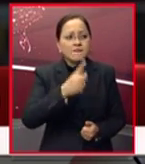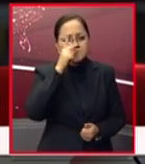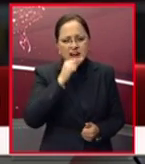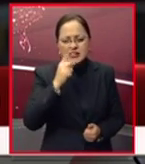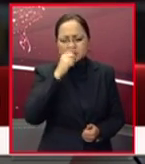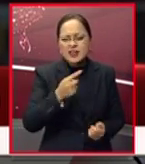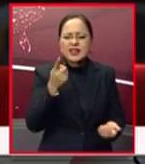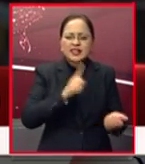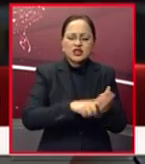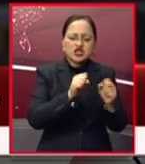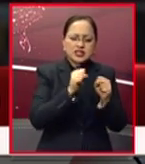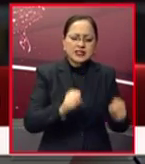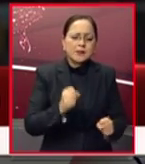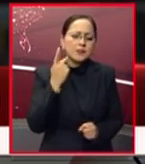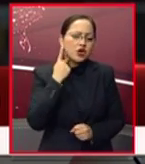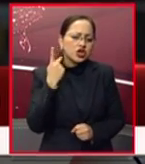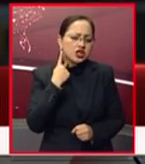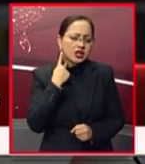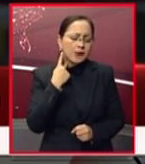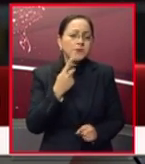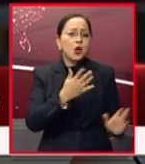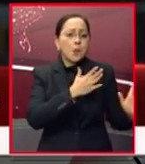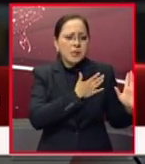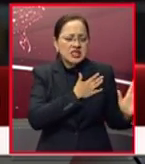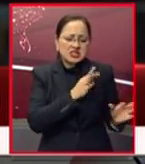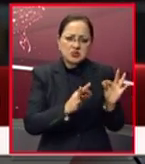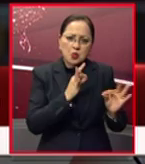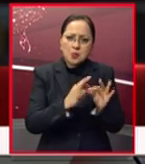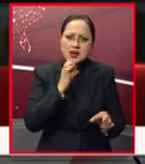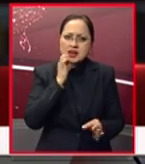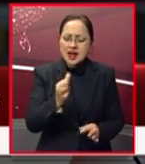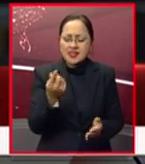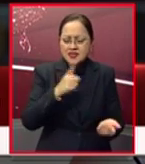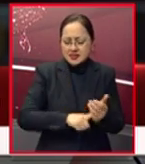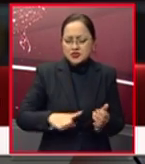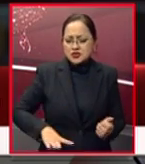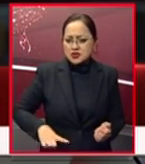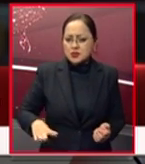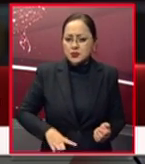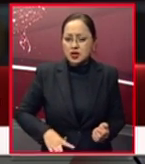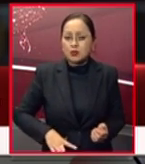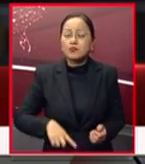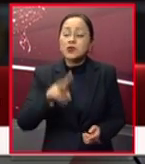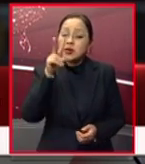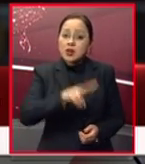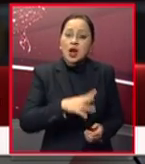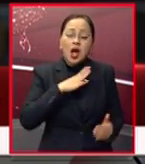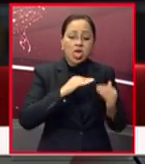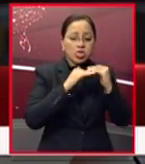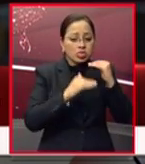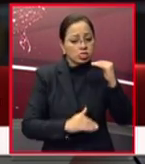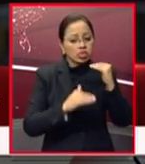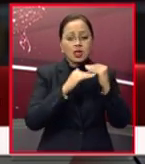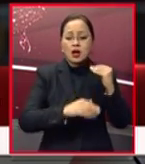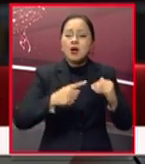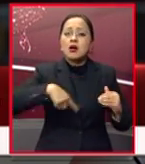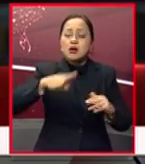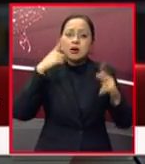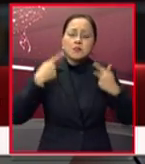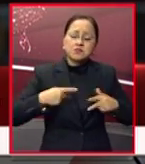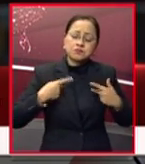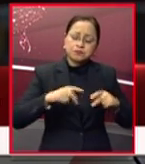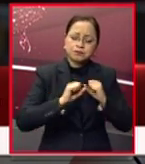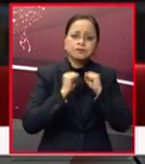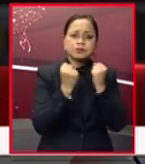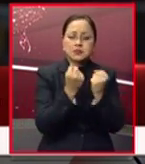político, las grandes promesas incumplidas de nuestro Estado y las profundas inequidades que han perpetuado